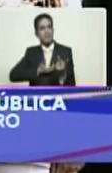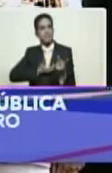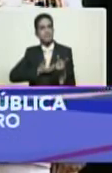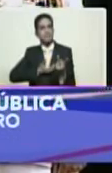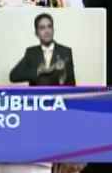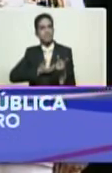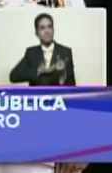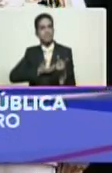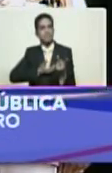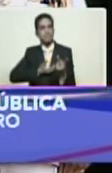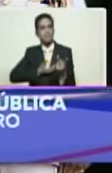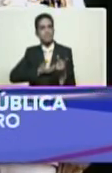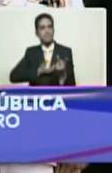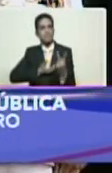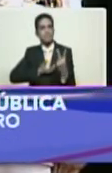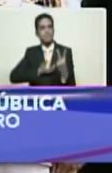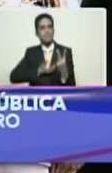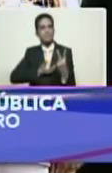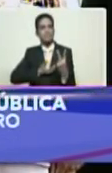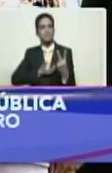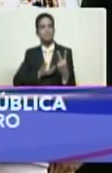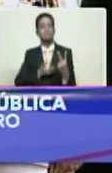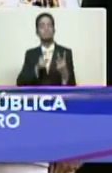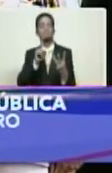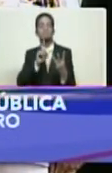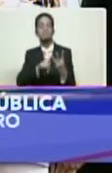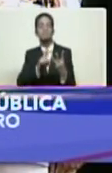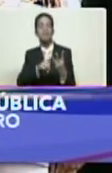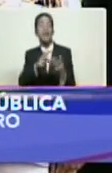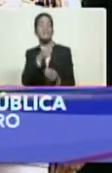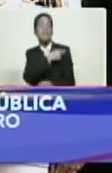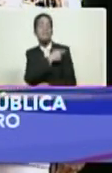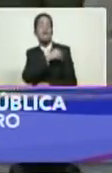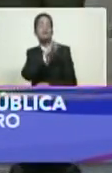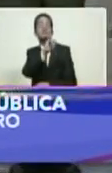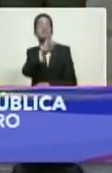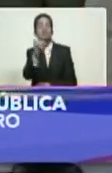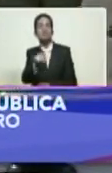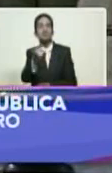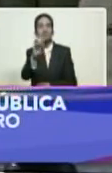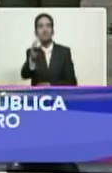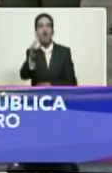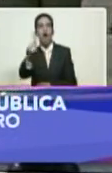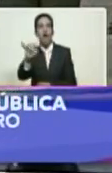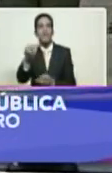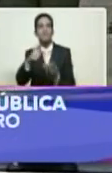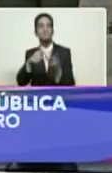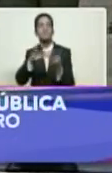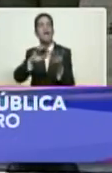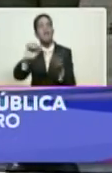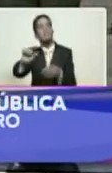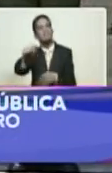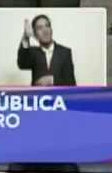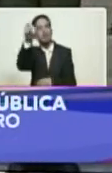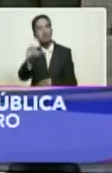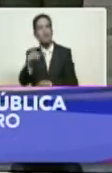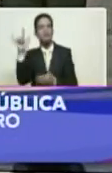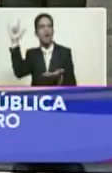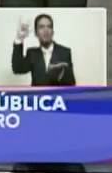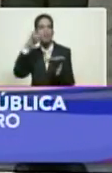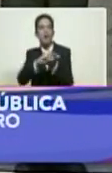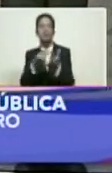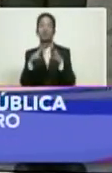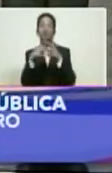Alejandro Terán, al jefe de la SODI, a al director del aeropuerto, a todo el equipo de